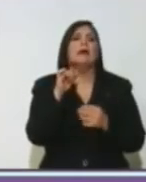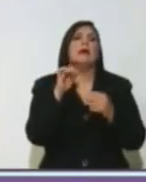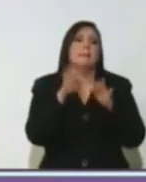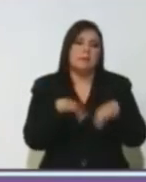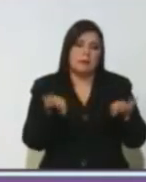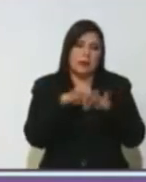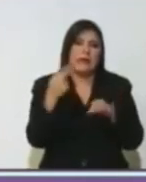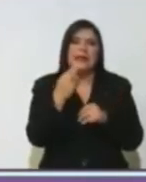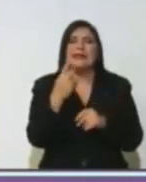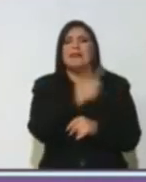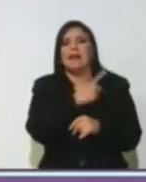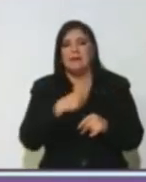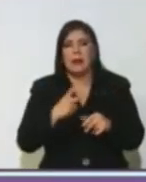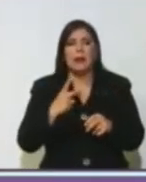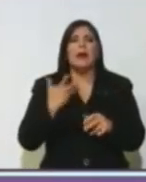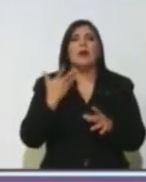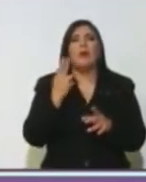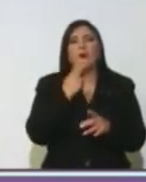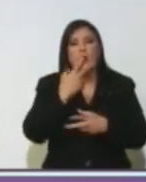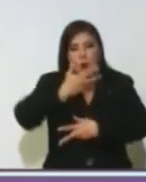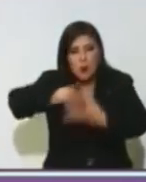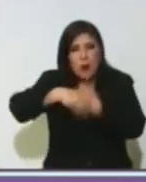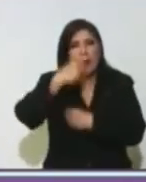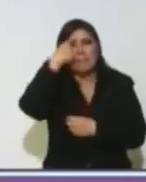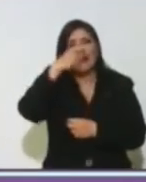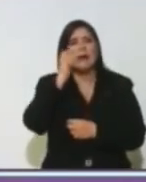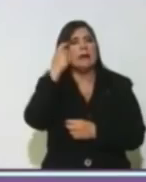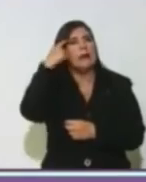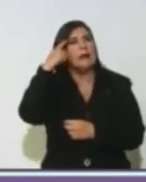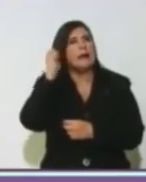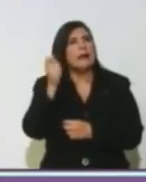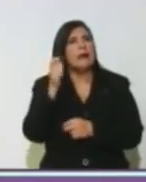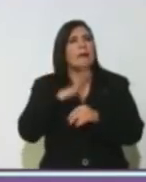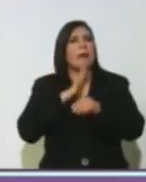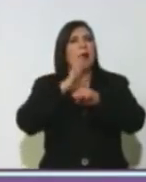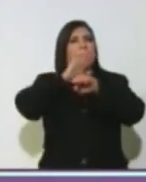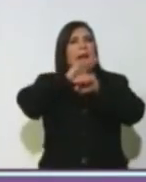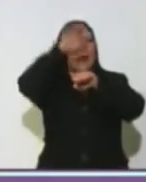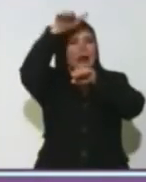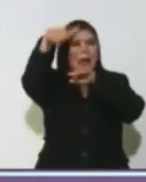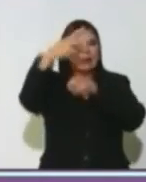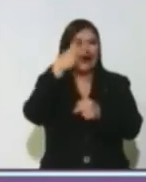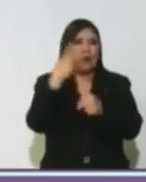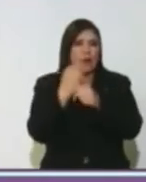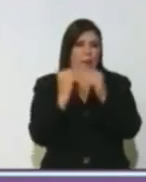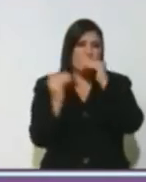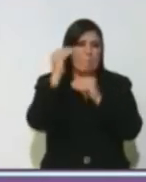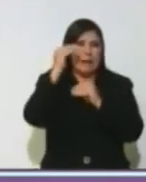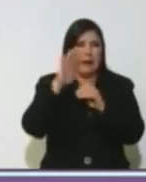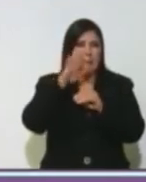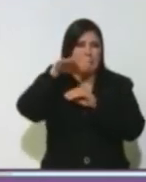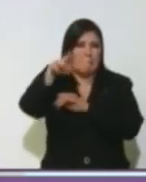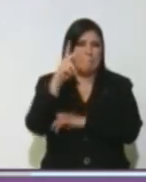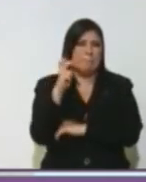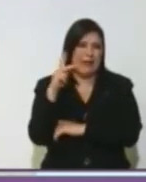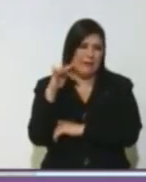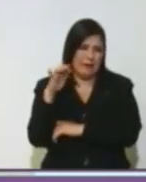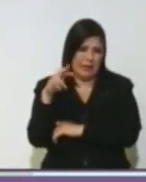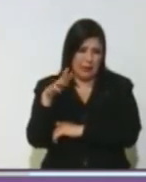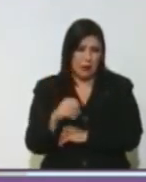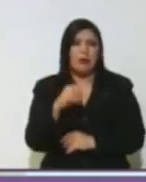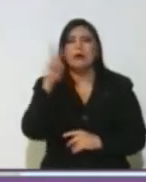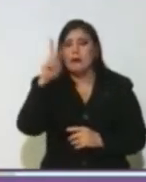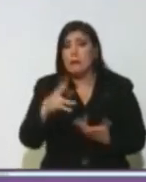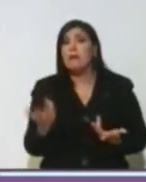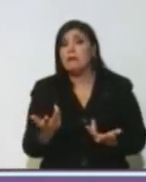y reconceptualización de lo que es el meta diego el segundo piso pero segundo que es y yo creo que